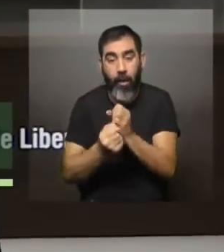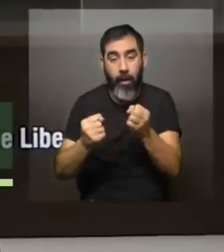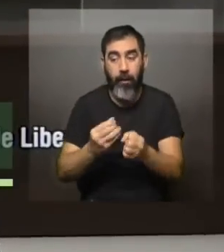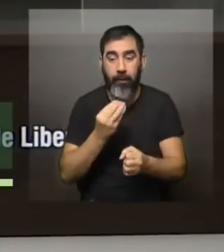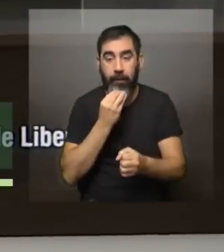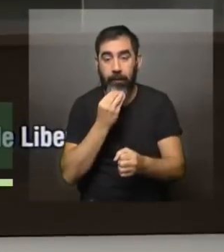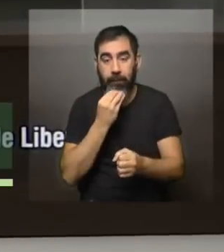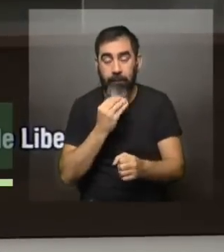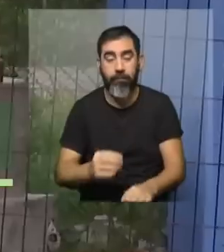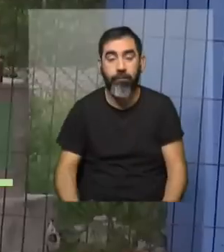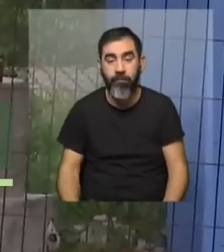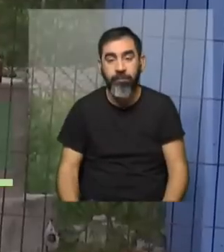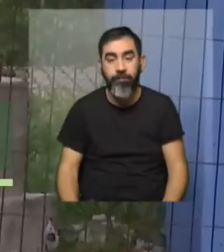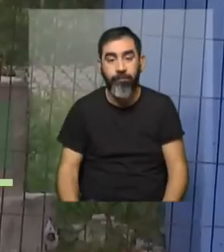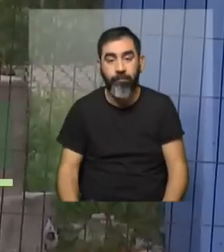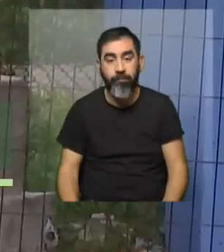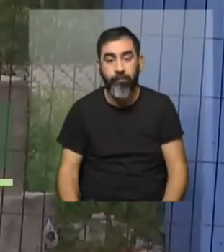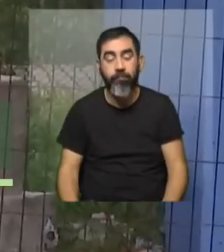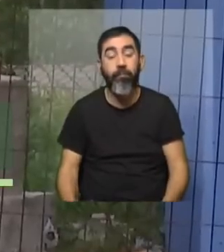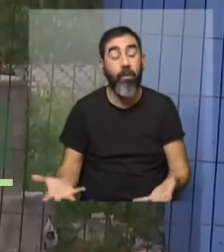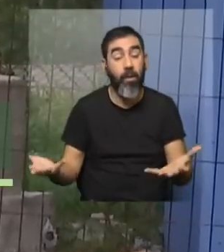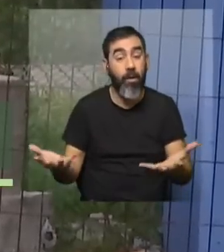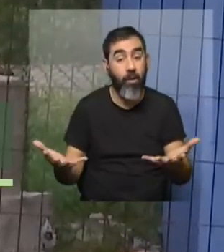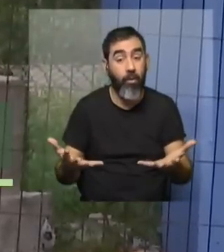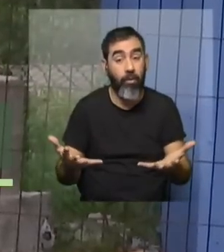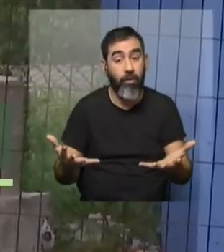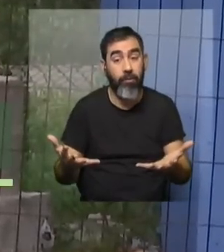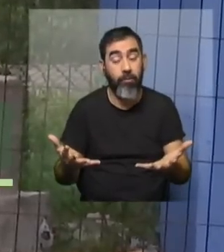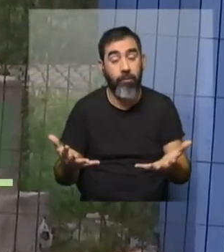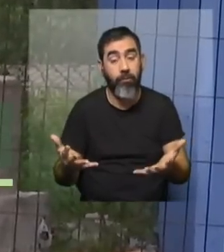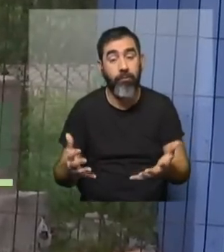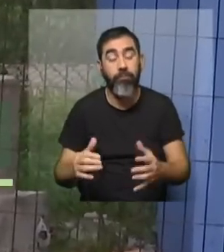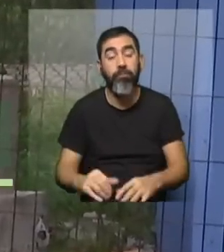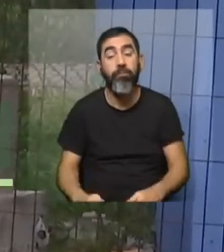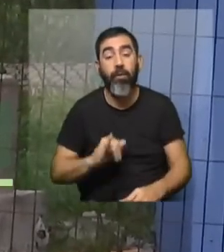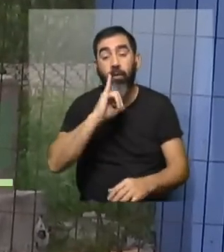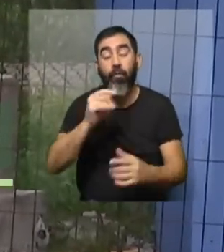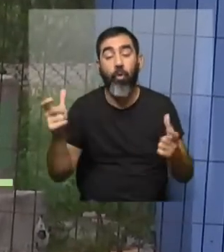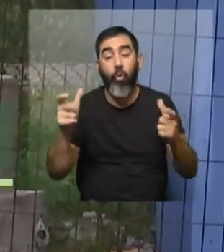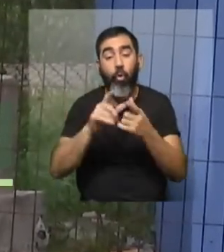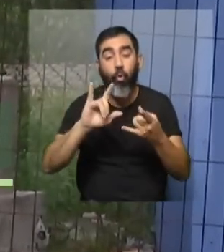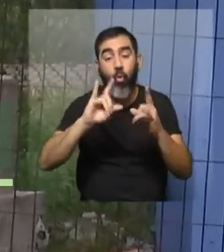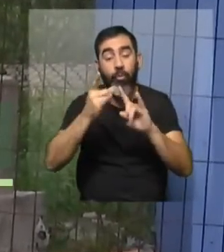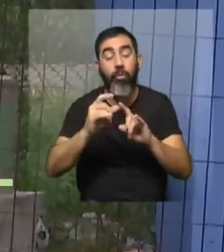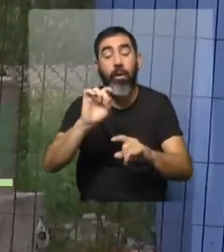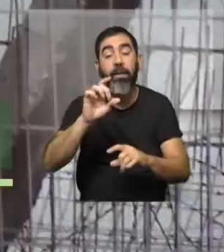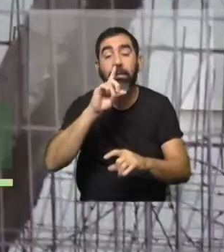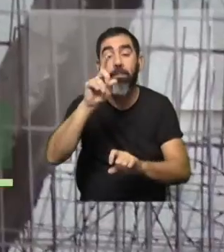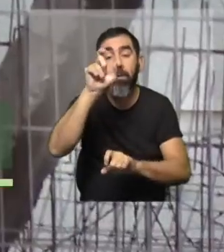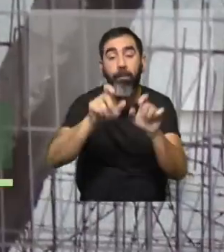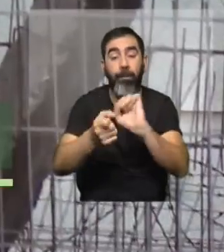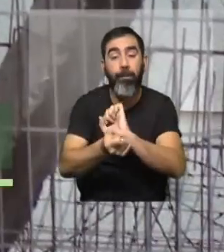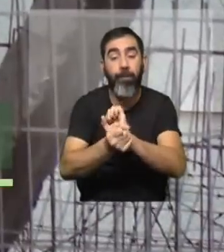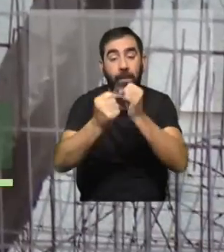establecimientos penitenciarios tenemos actualmente según lo comunicó hace poco además el comisionado parlamentario 15.000 personas